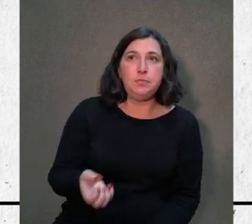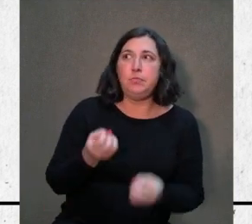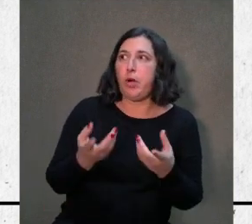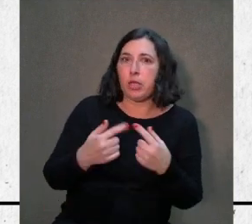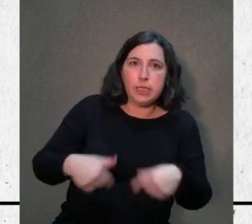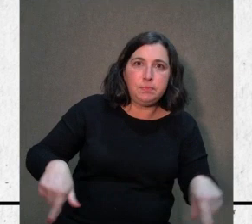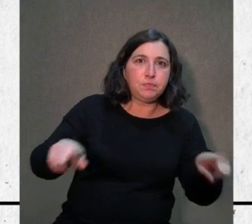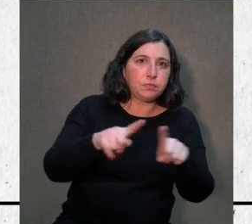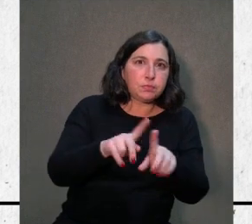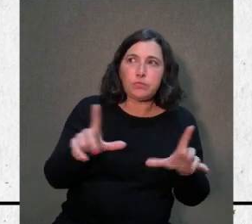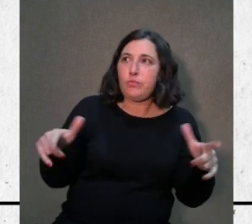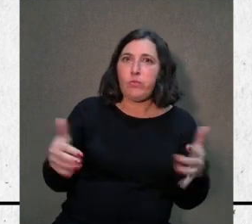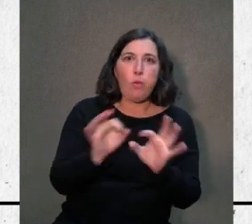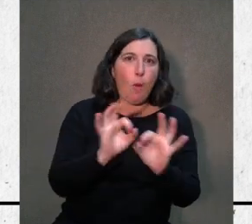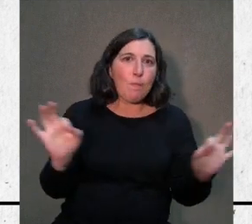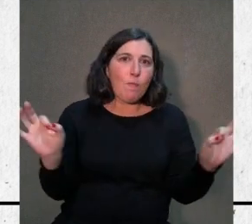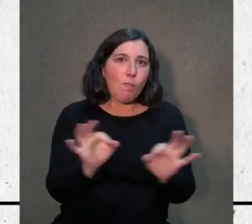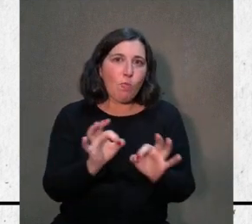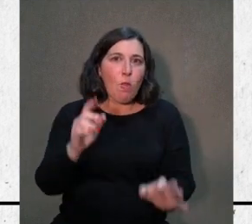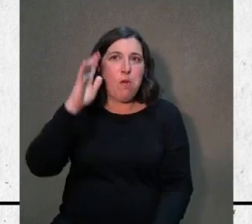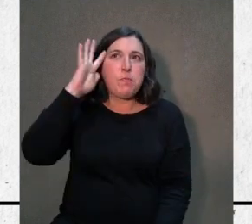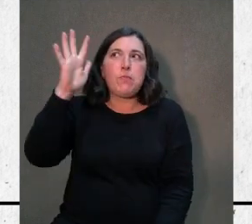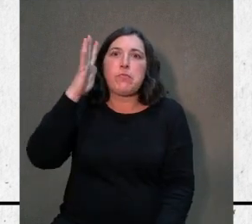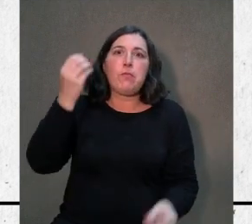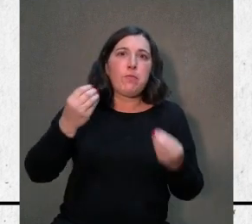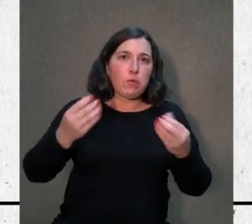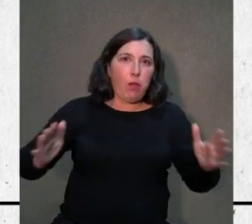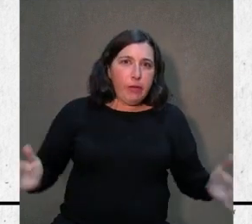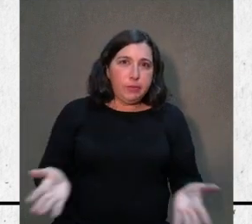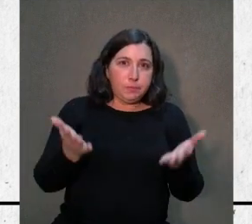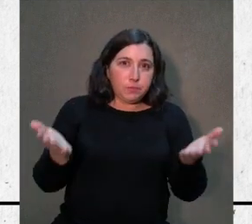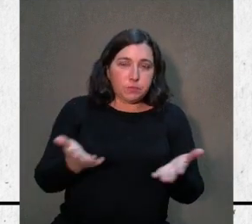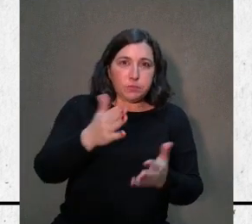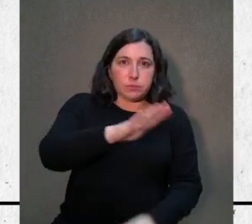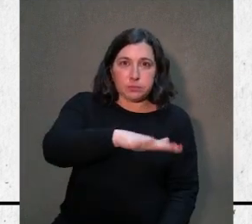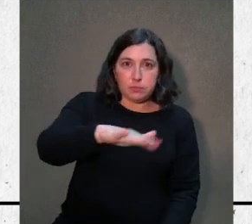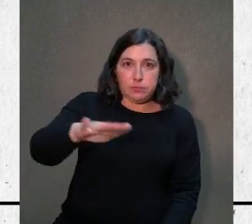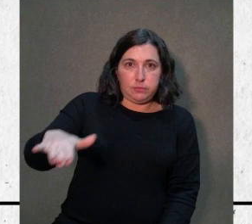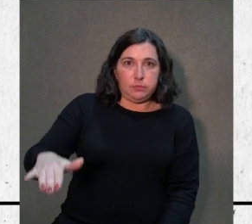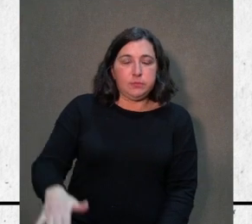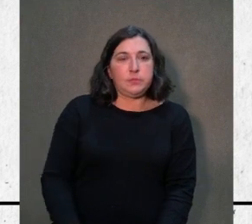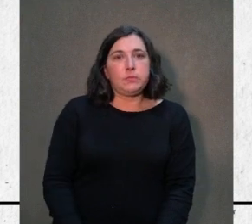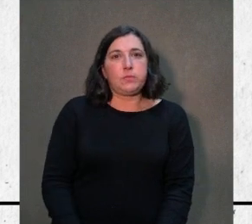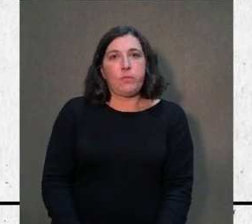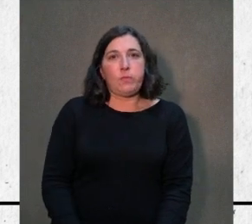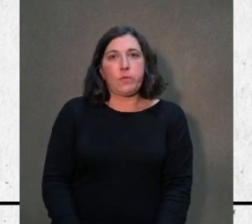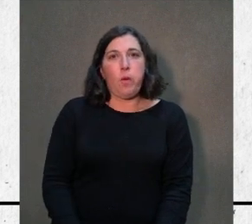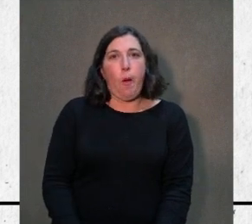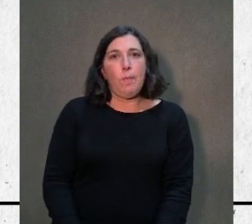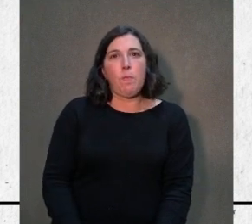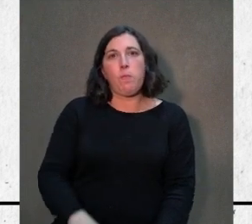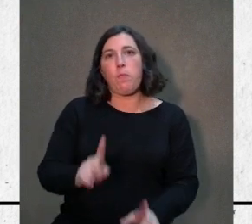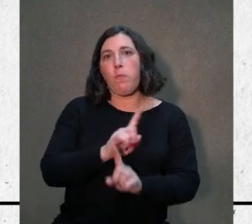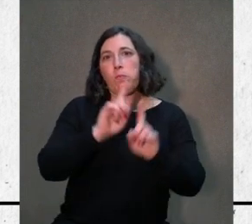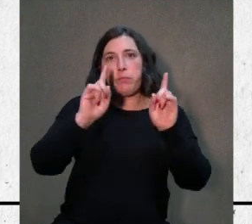del concierto, imagínate, la motivación ahí juega muchísimo. Entonces, obviamente no es lo mismo